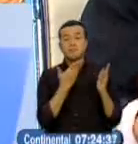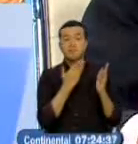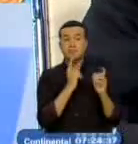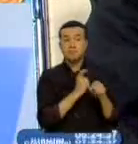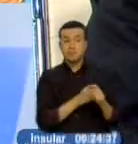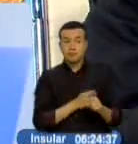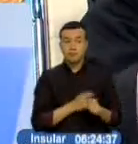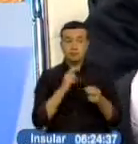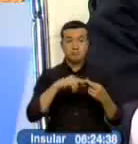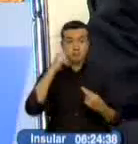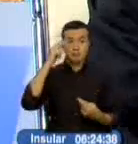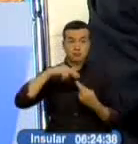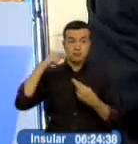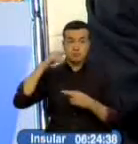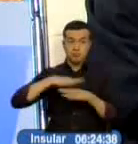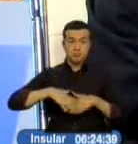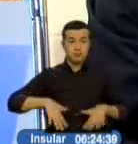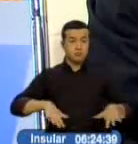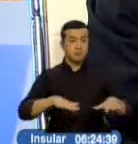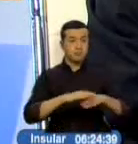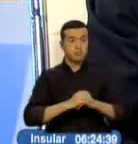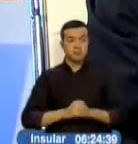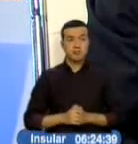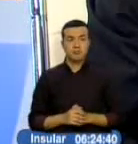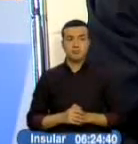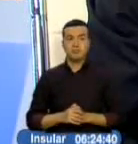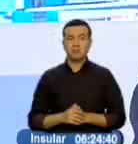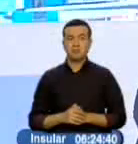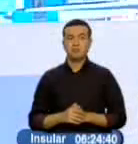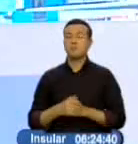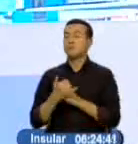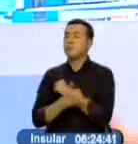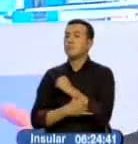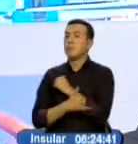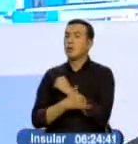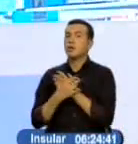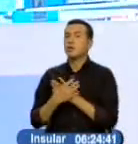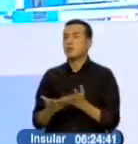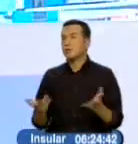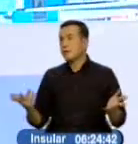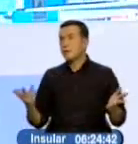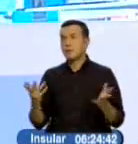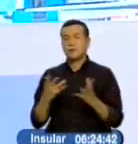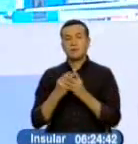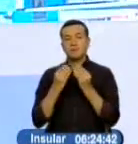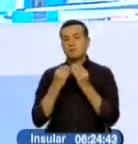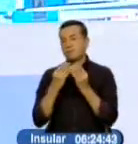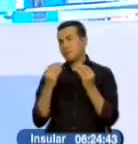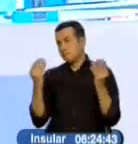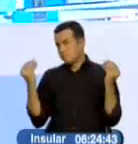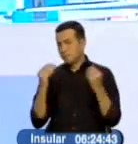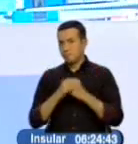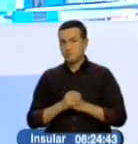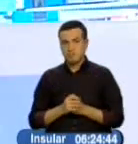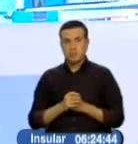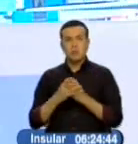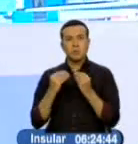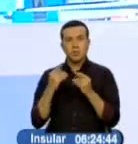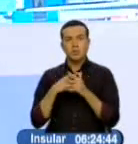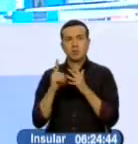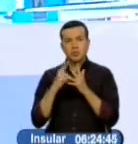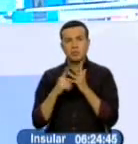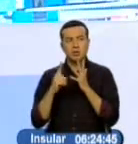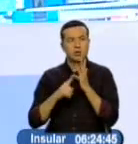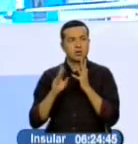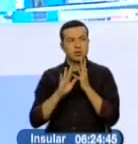especificidades de las regiones y de los territorios. En un país mega diverso, con tanta